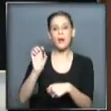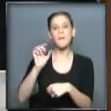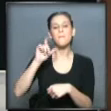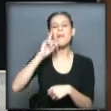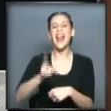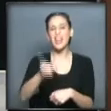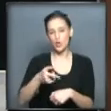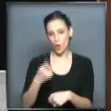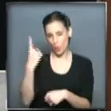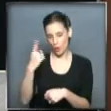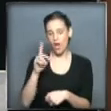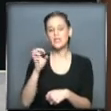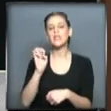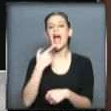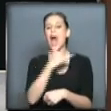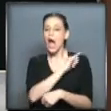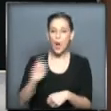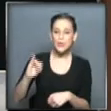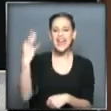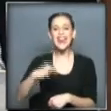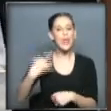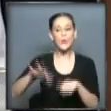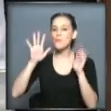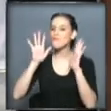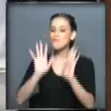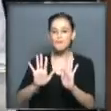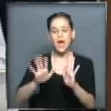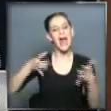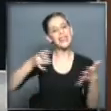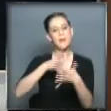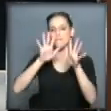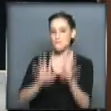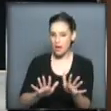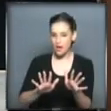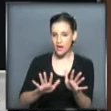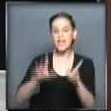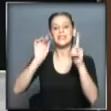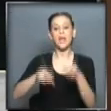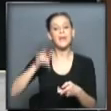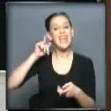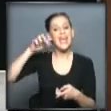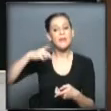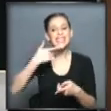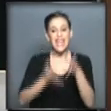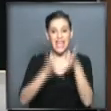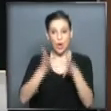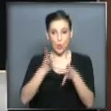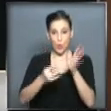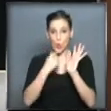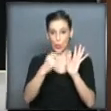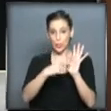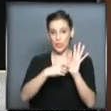peligro, que indican que debe detener el tren. También, según el GPS, que es una información